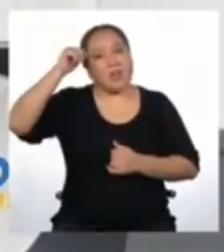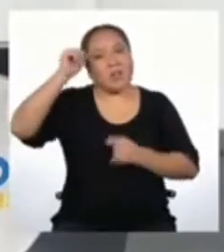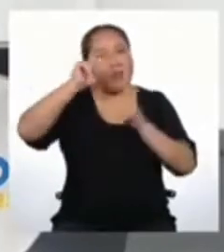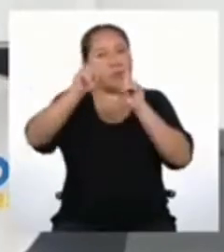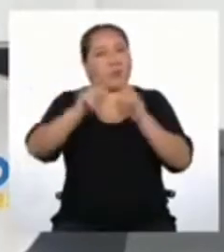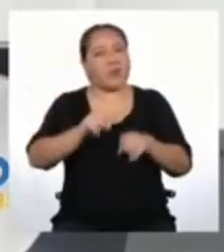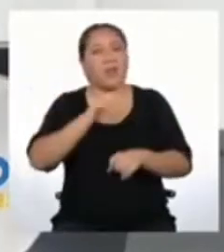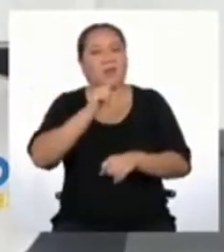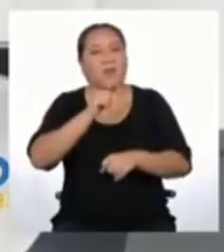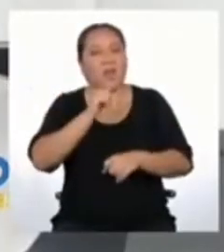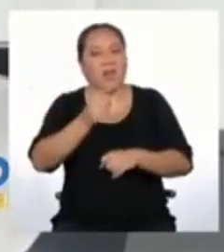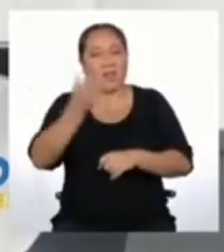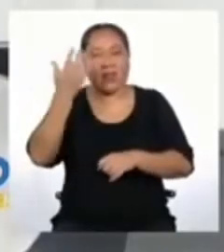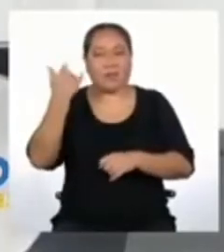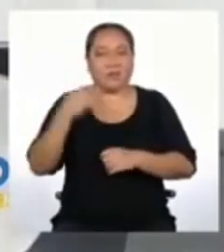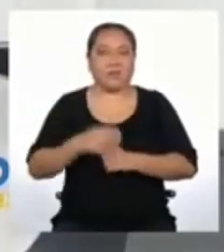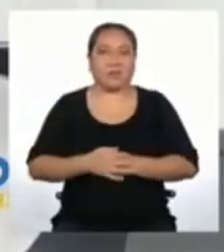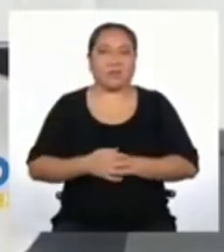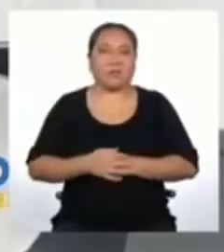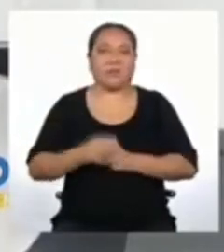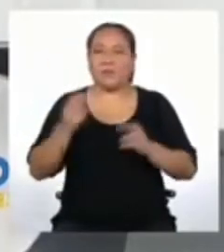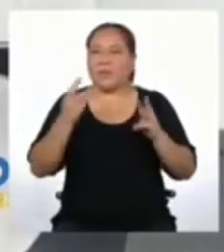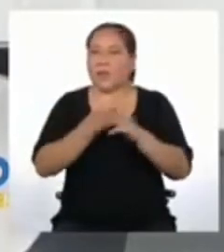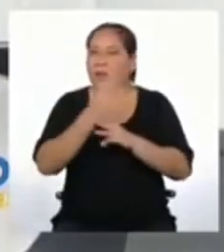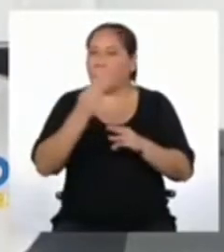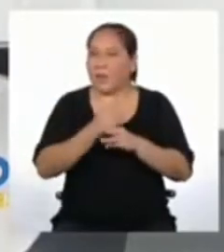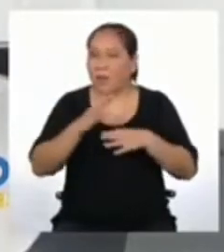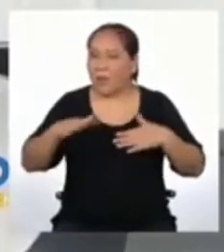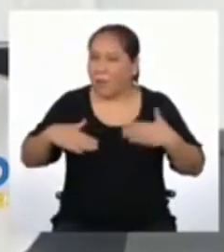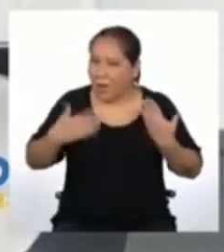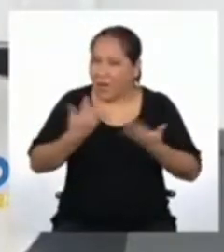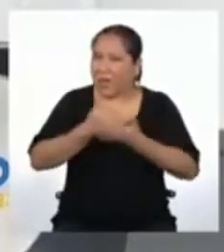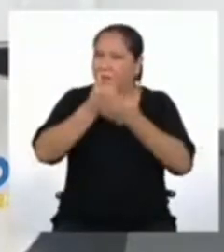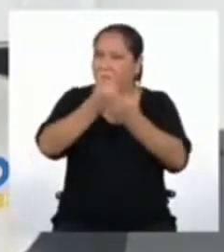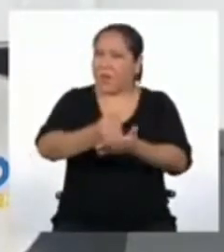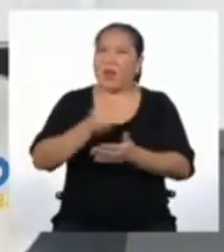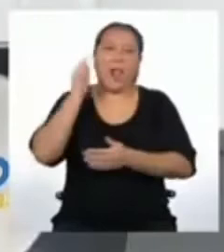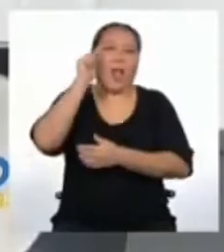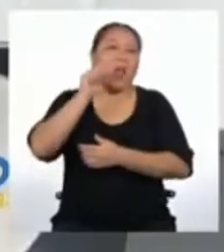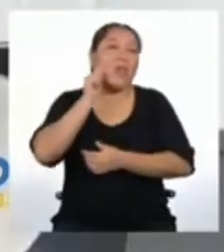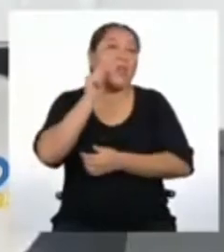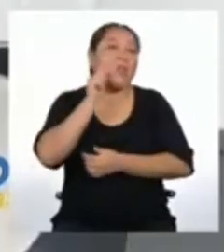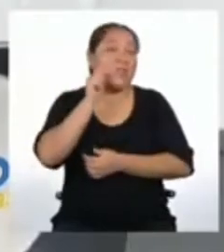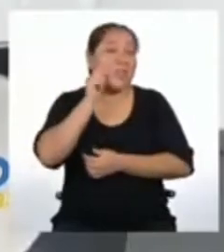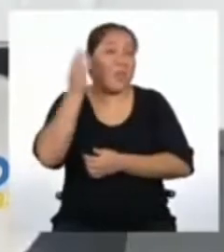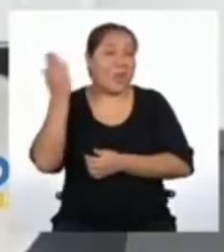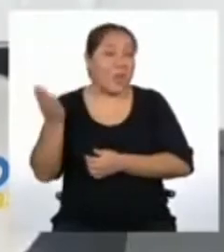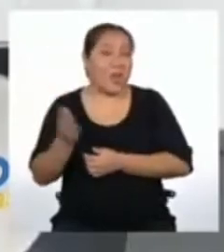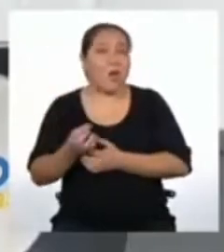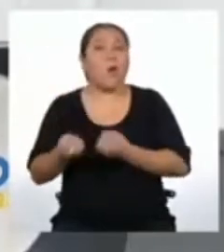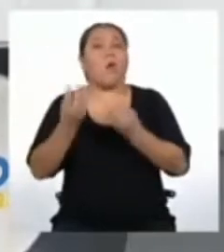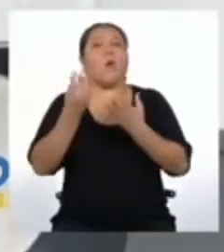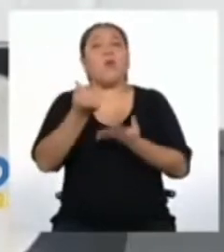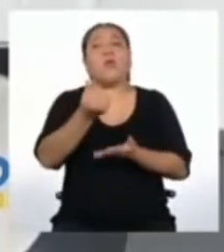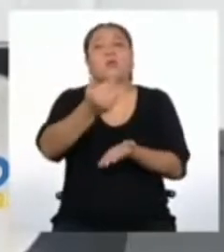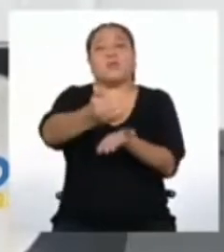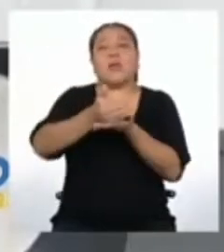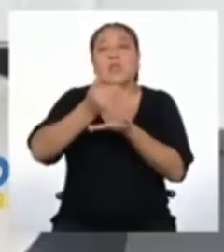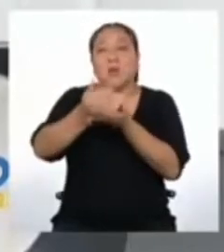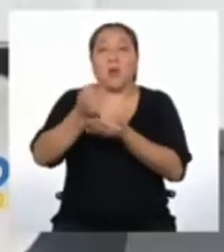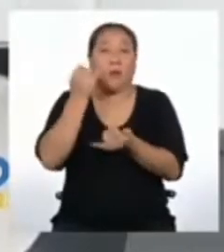quedó pendiente al inicio de esta sesión. ¿La matemática podrá ayudar a la tía Faustina a saber cuánto ganó en total a fin de